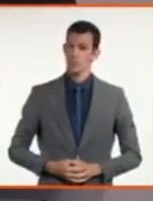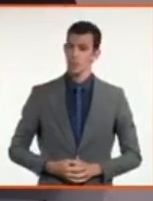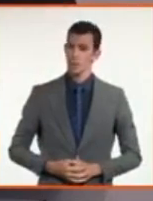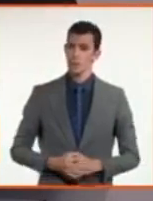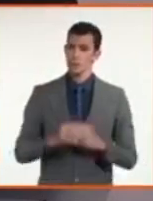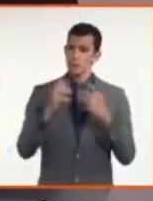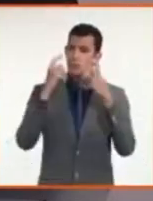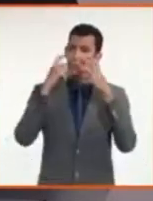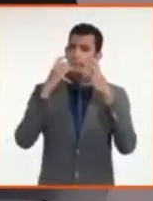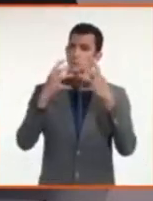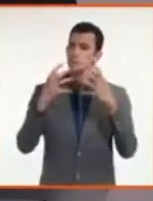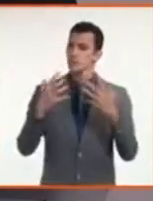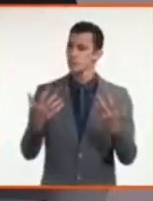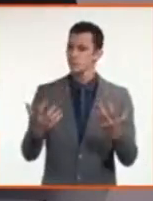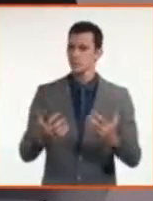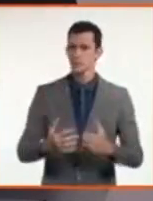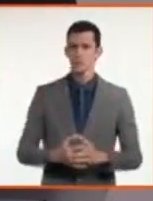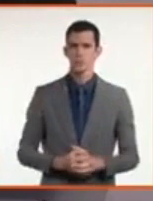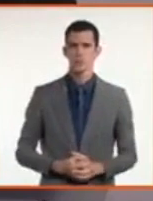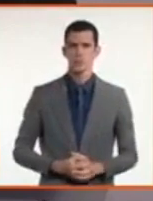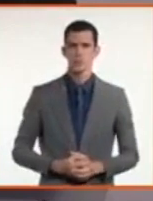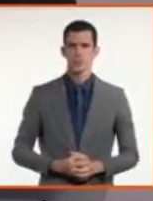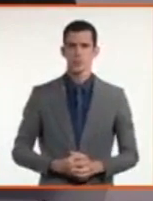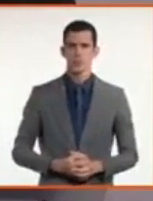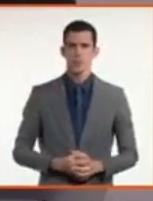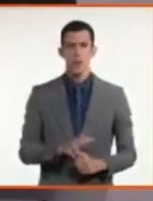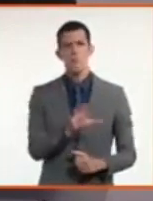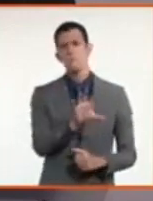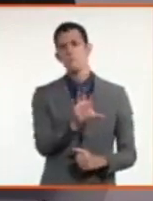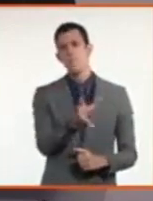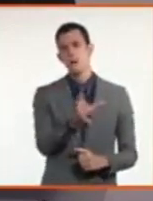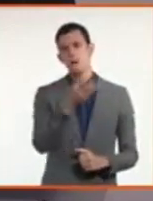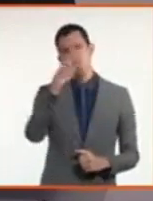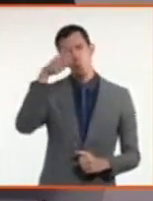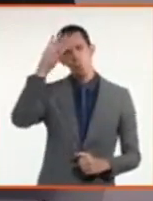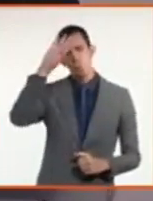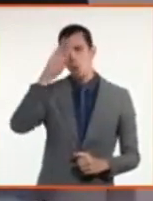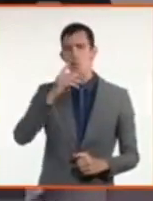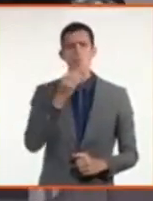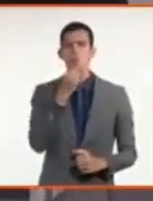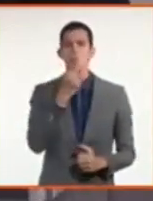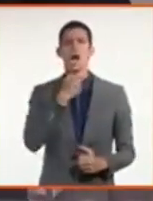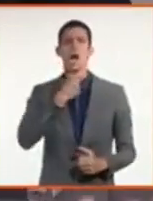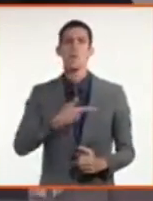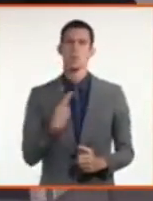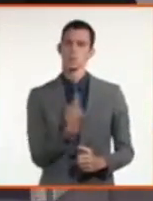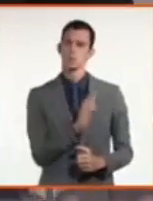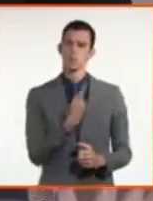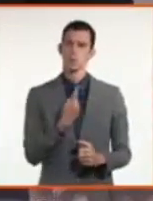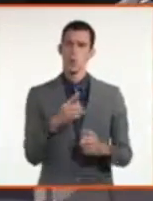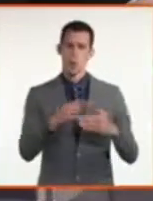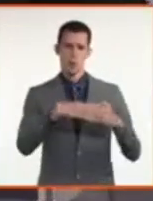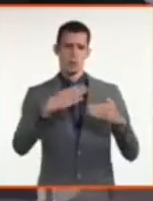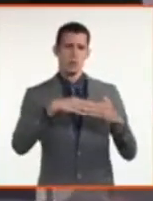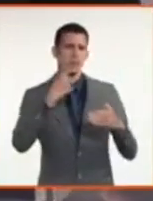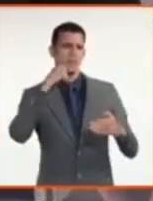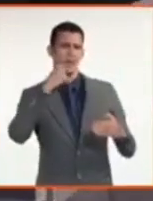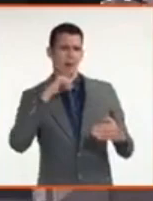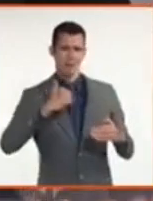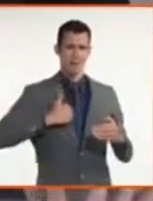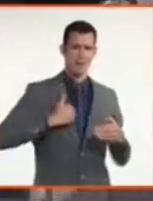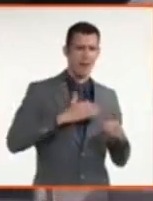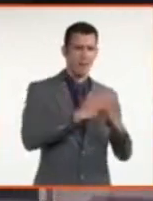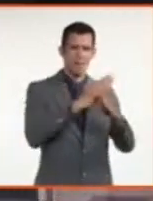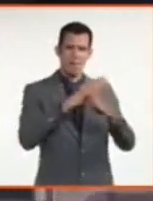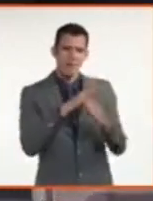ratifico nosotros no podemos sacar divisas de las escasas que tenemos de financiamiento de las necesidades